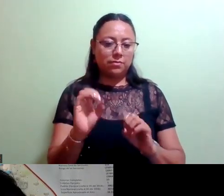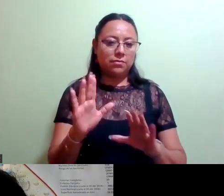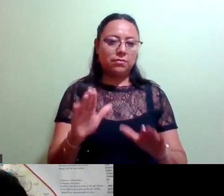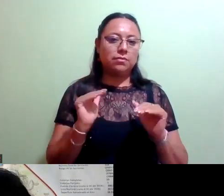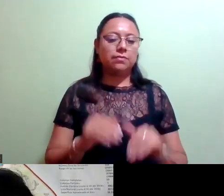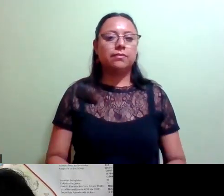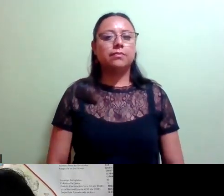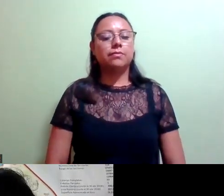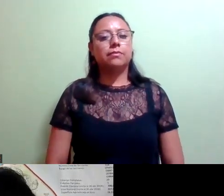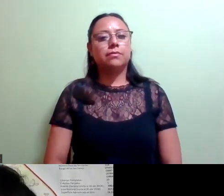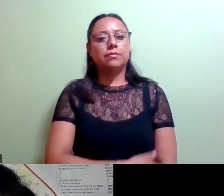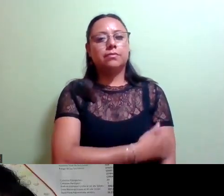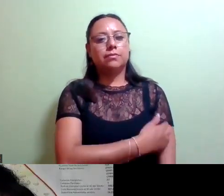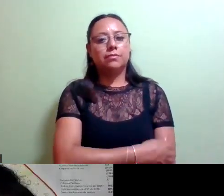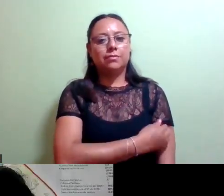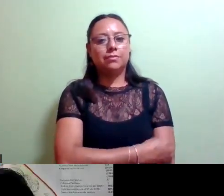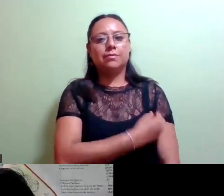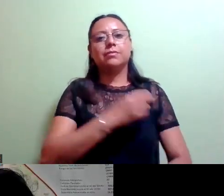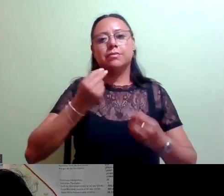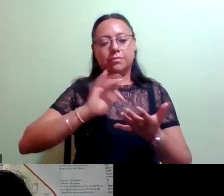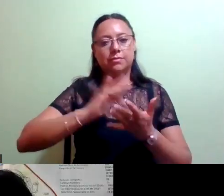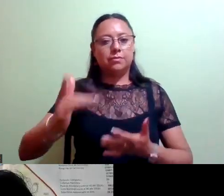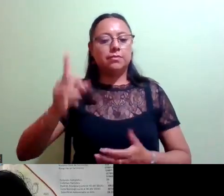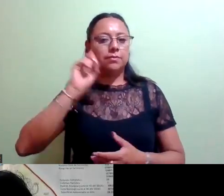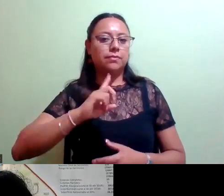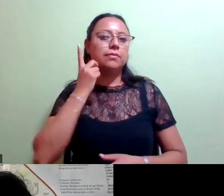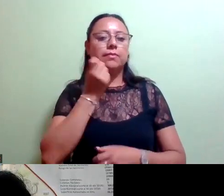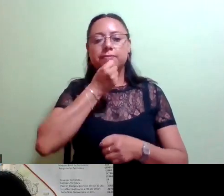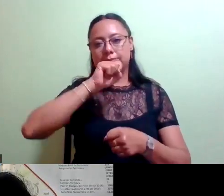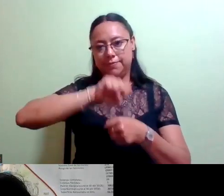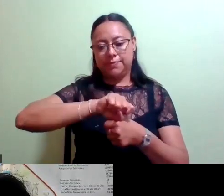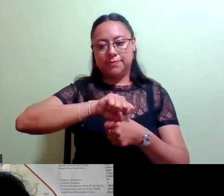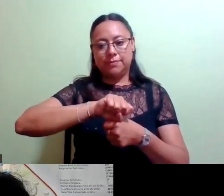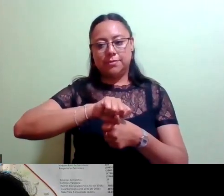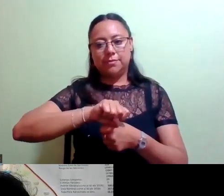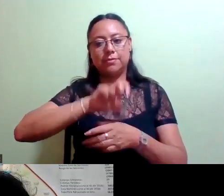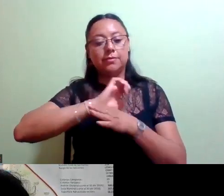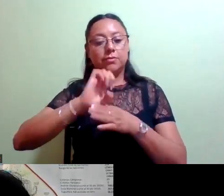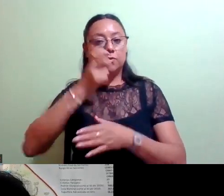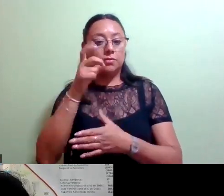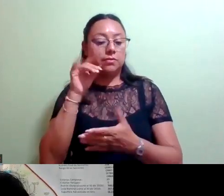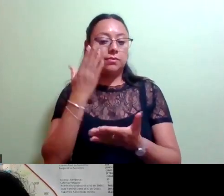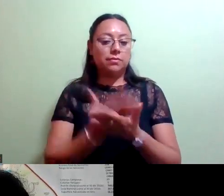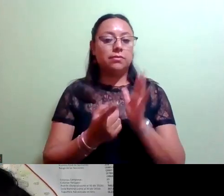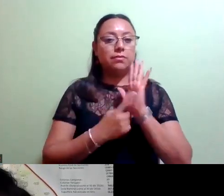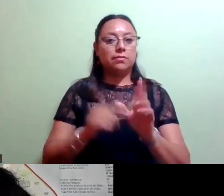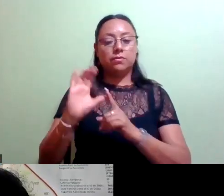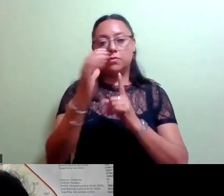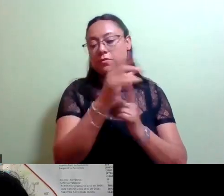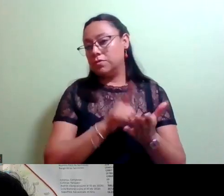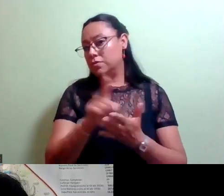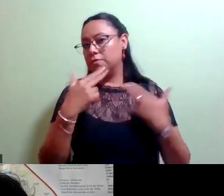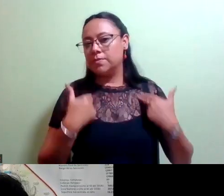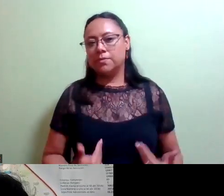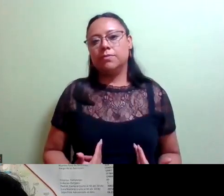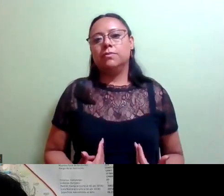abstenciones. Muchas gracias, diputada secretaria. Se aprueba el dictamen que presenta la Comisión de